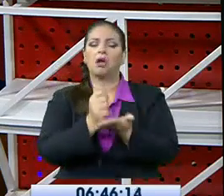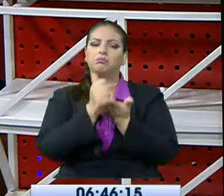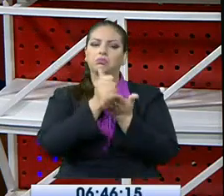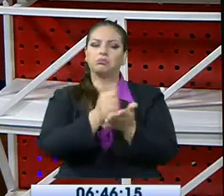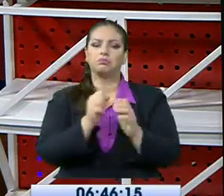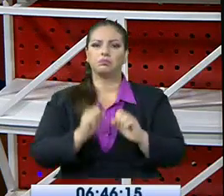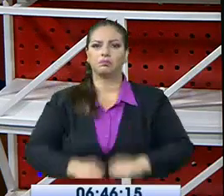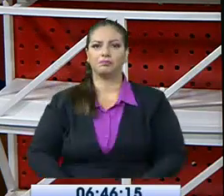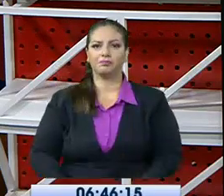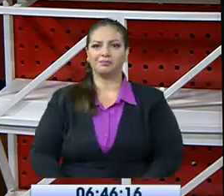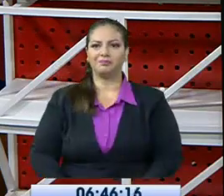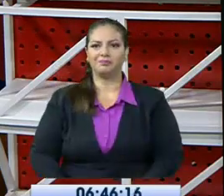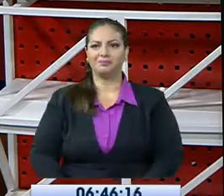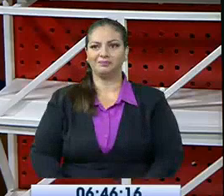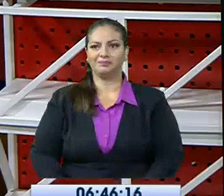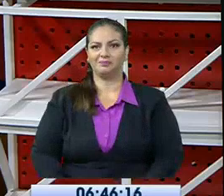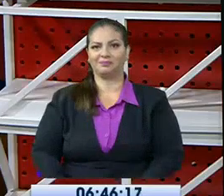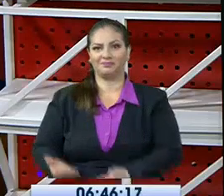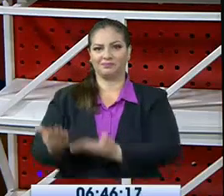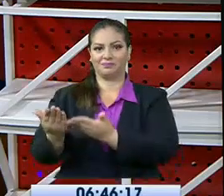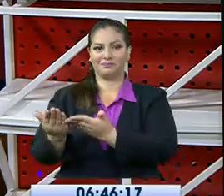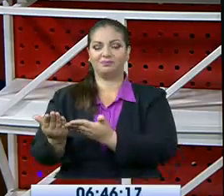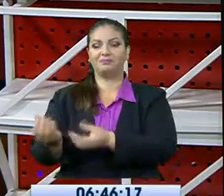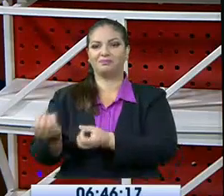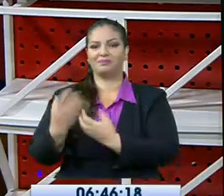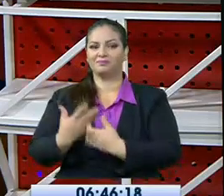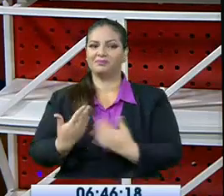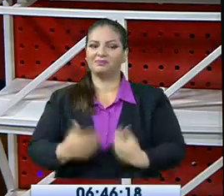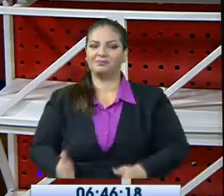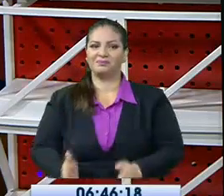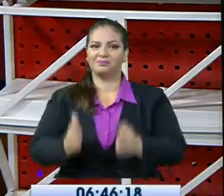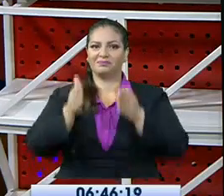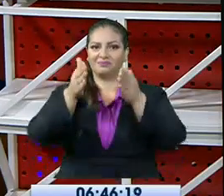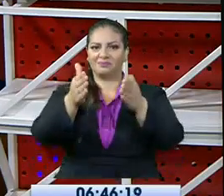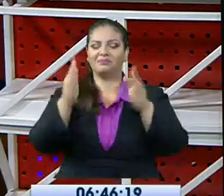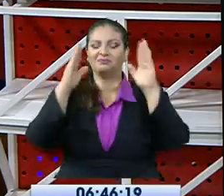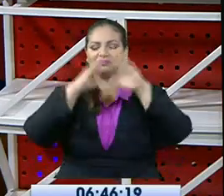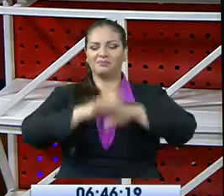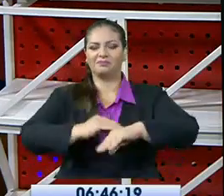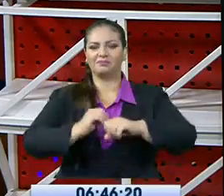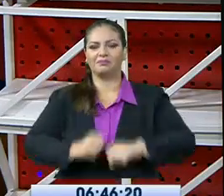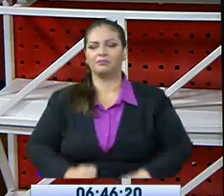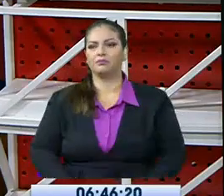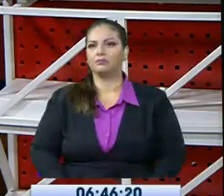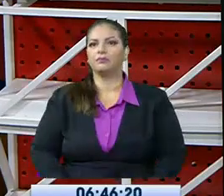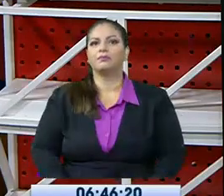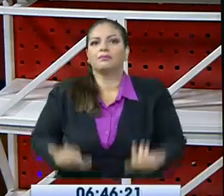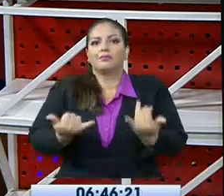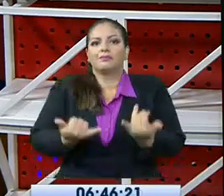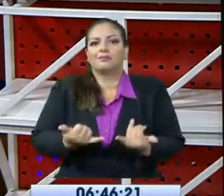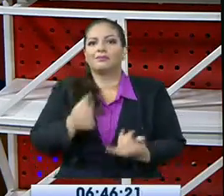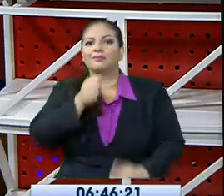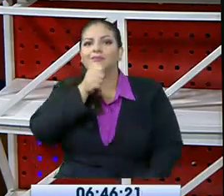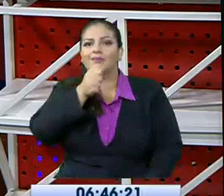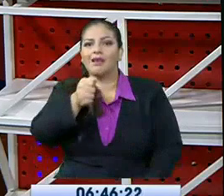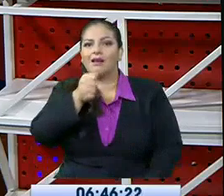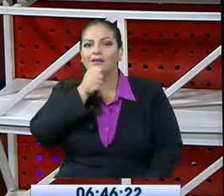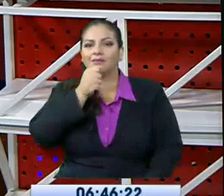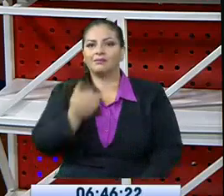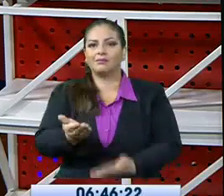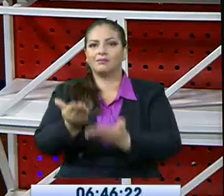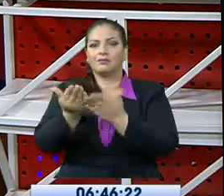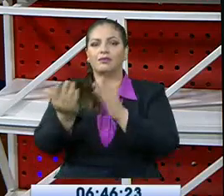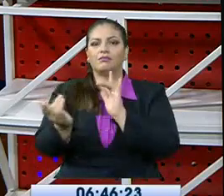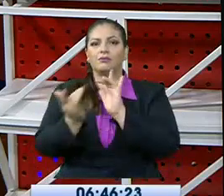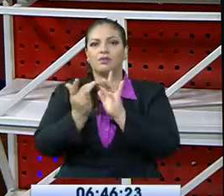de un problema, que es lo de la bóveda. Qué bueno. Bueno, Hugo, es momento de salir de estudios. Bueno, vamos entonces a conectarnos con José Morales,